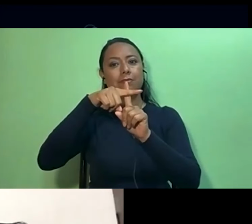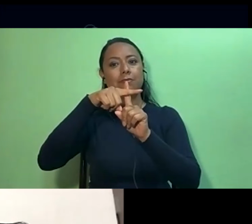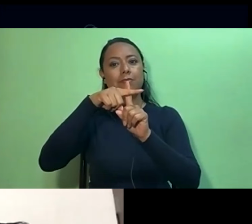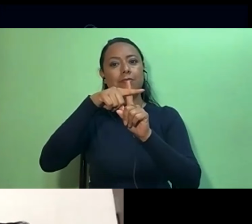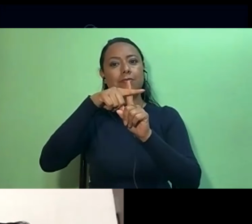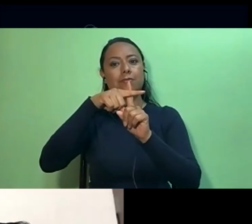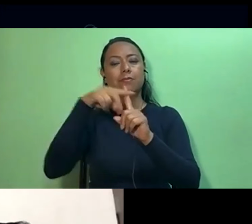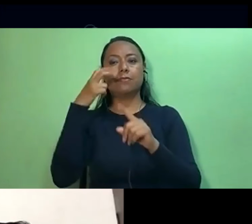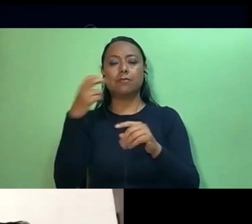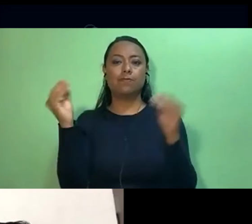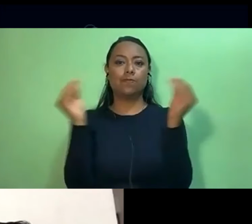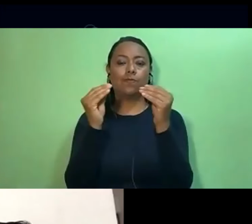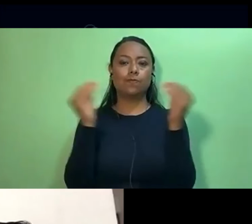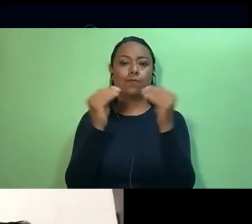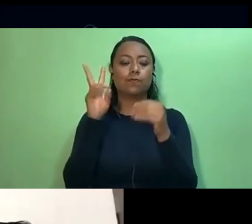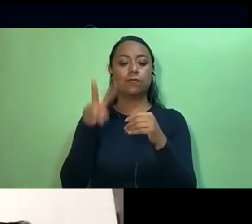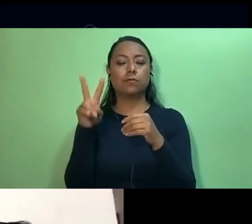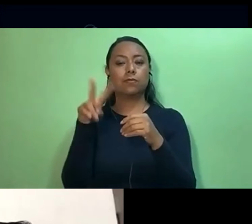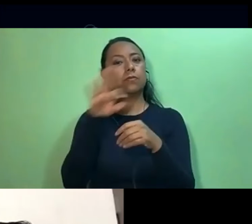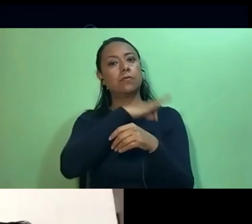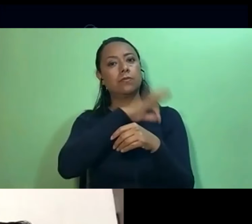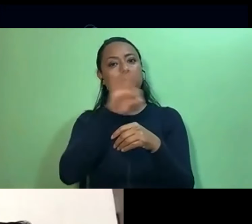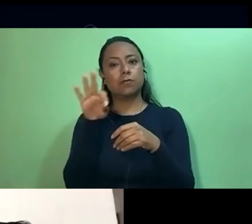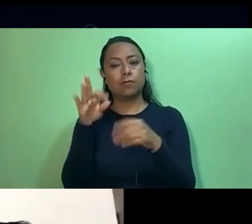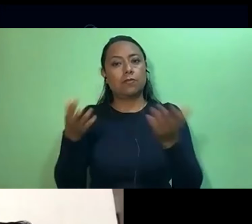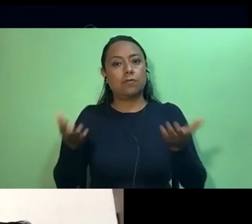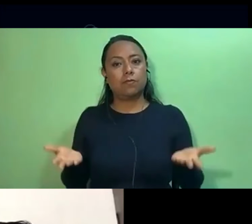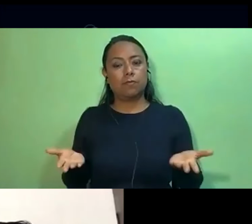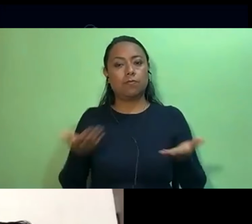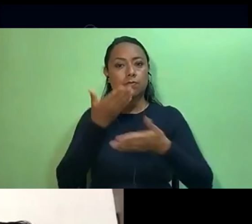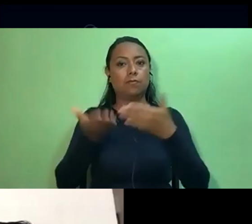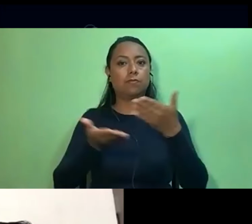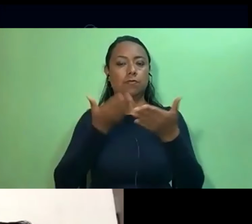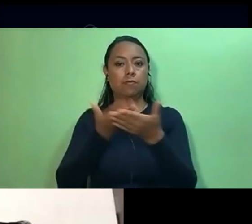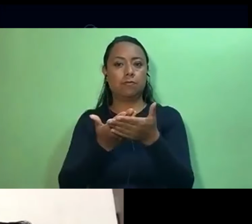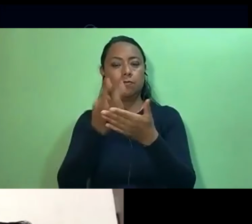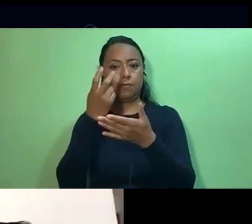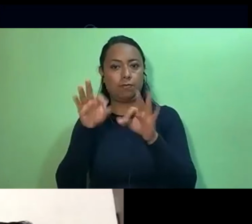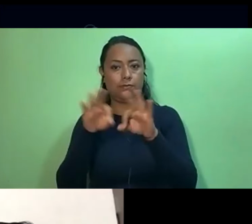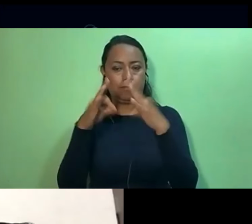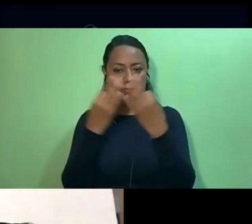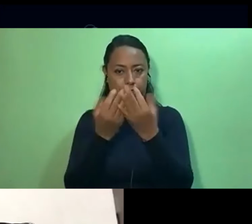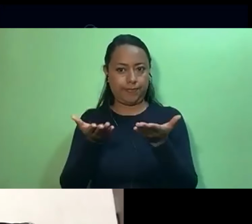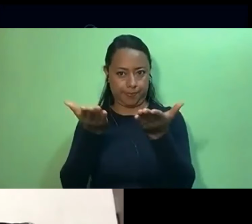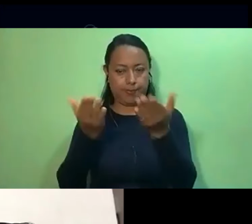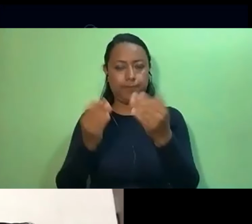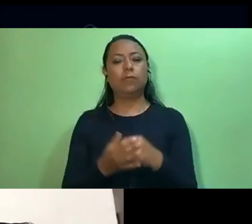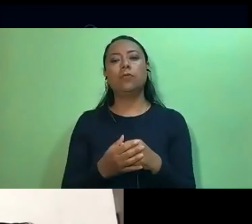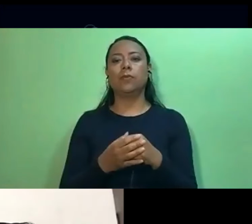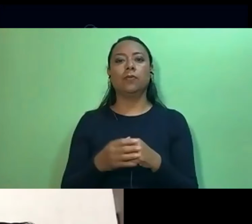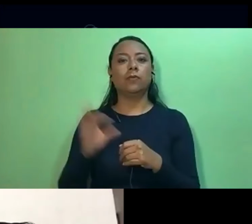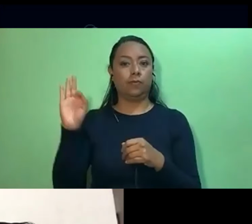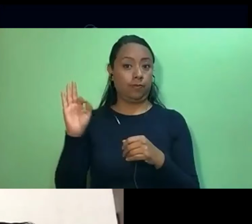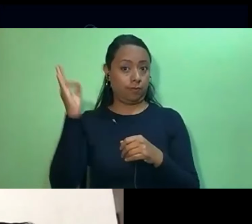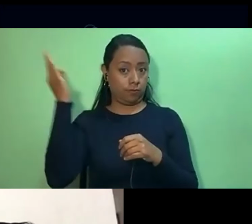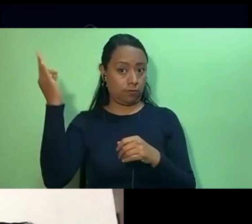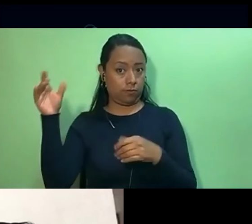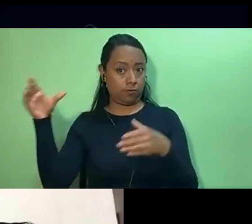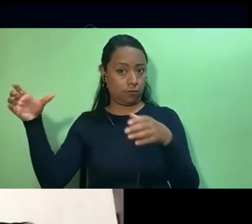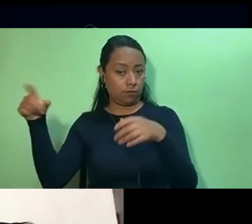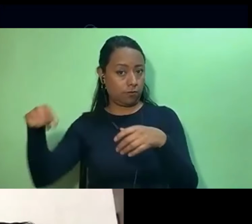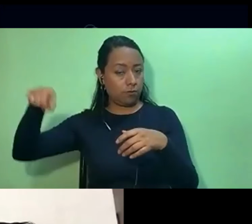este debate pudiera plantearse de la siguiente manera. La Federación ha